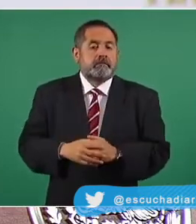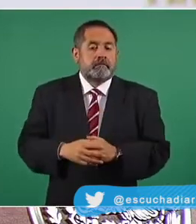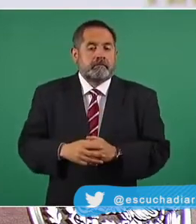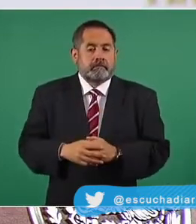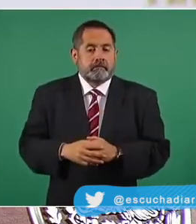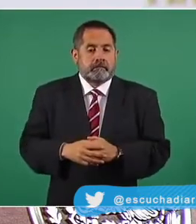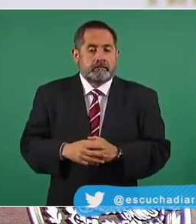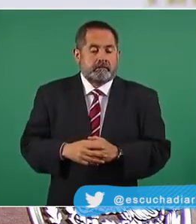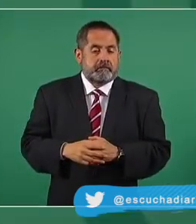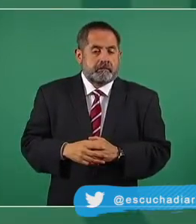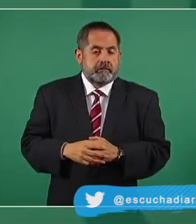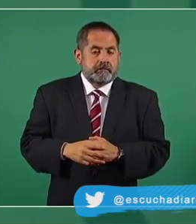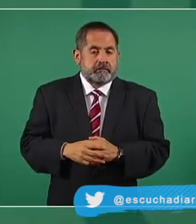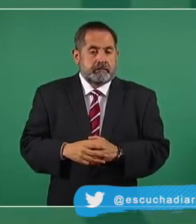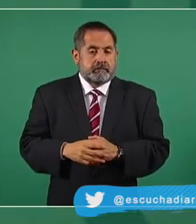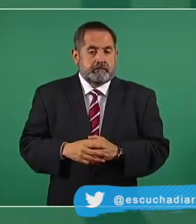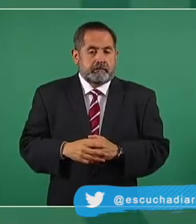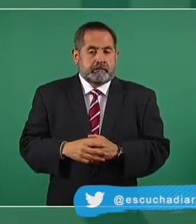casi